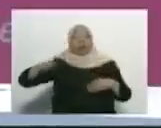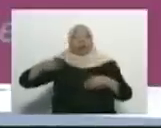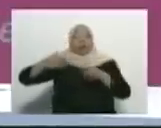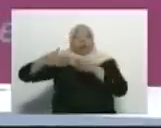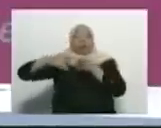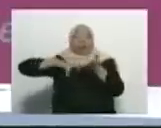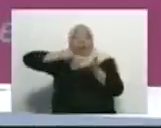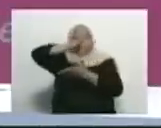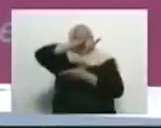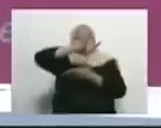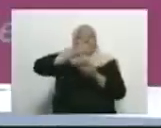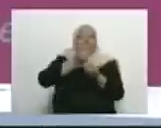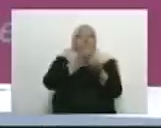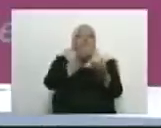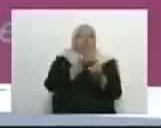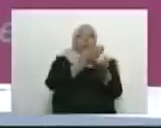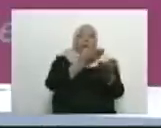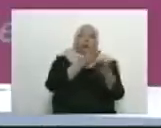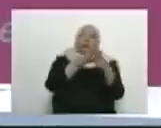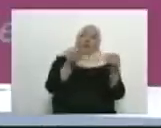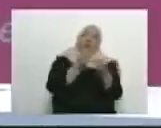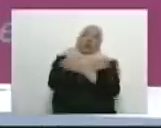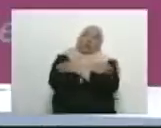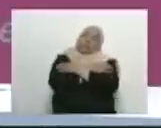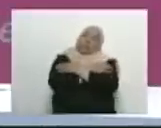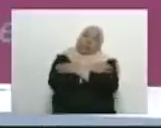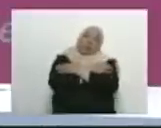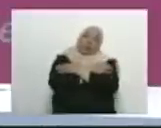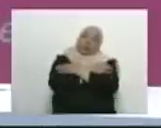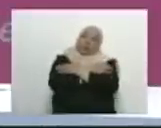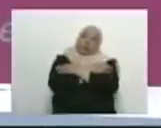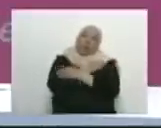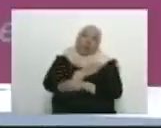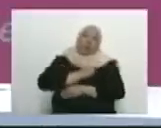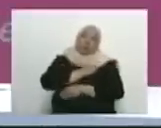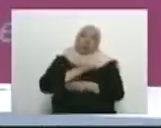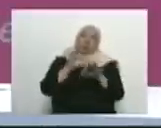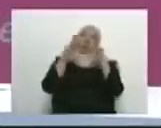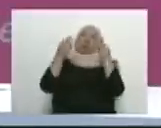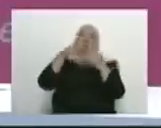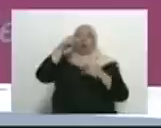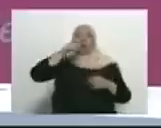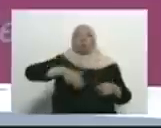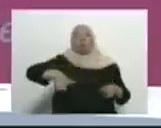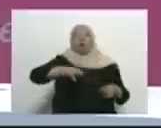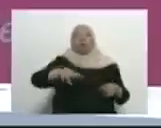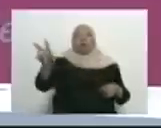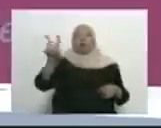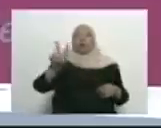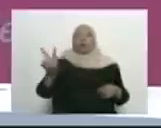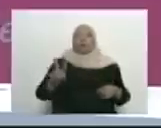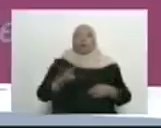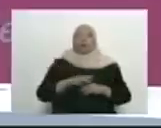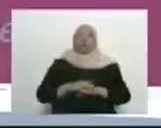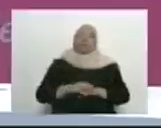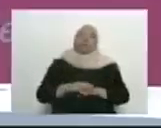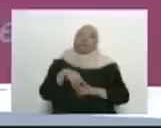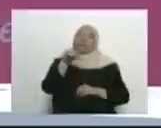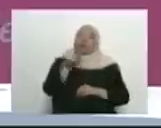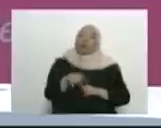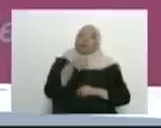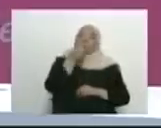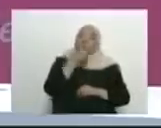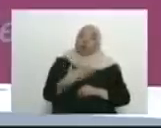gustaría transmitirle en primer lugar toda la solidaridad, toda la condolencia del pueblo de Venezuela en su conjunto. Y también,